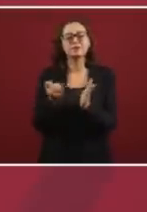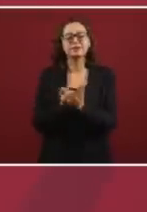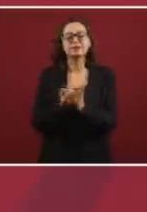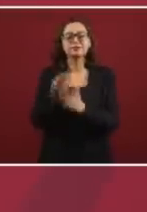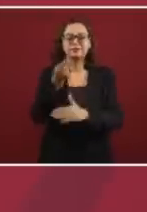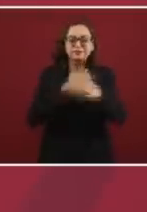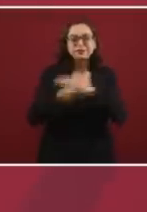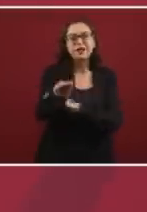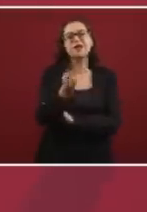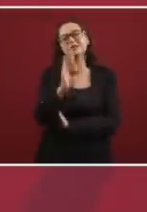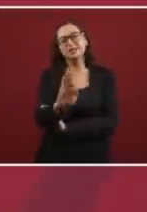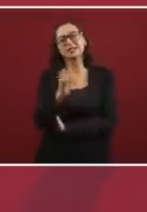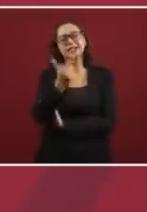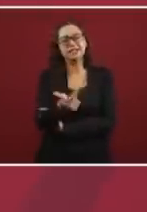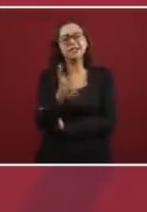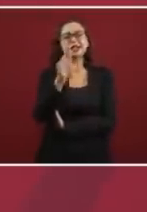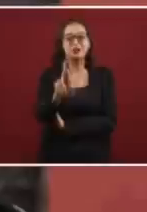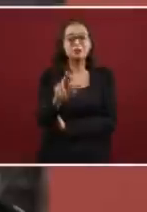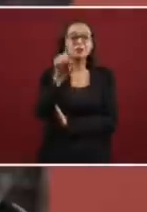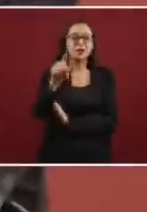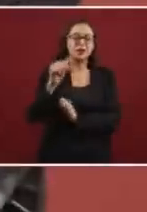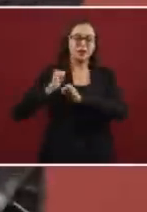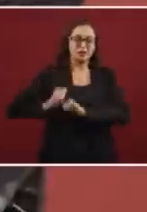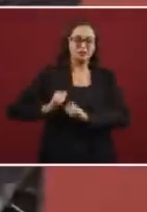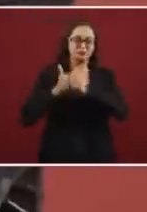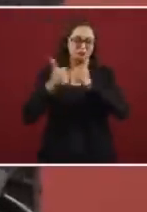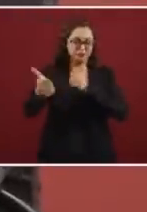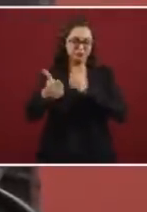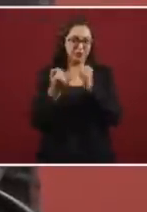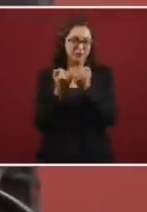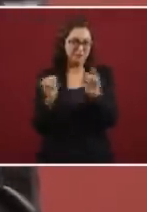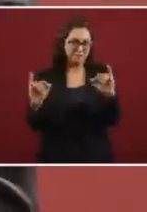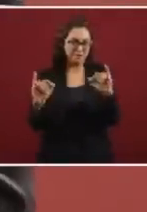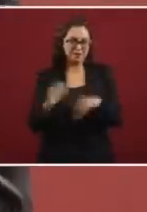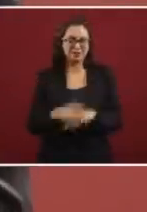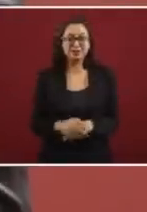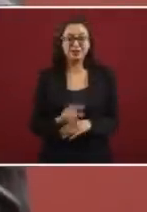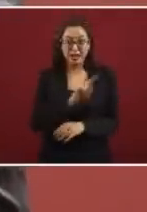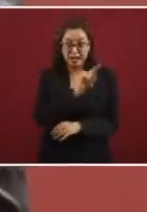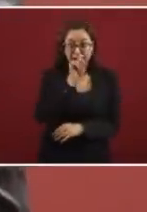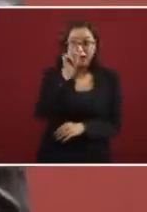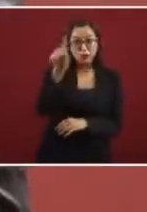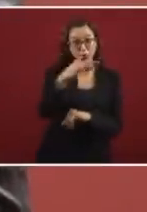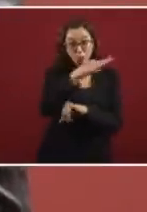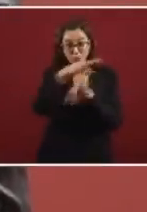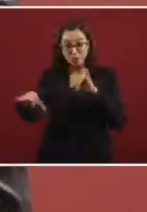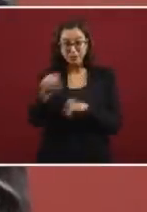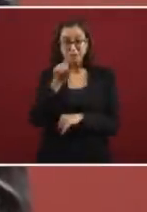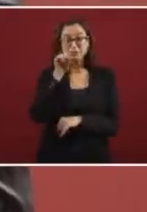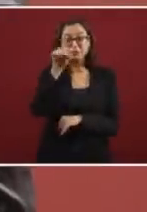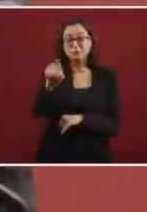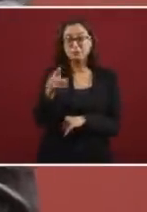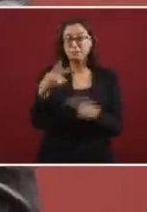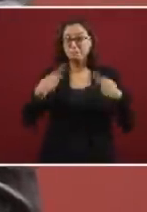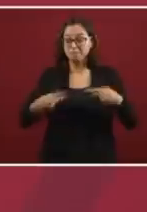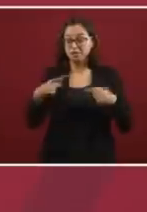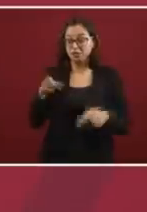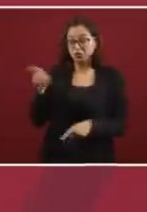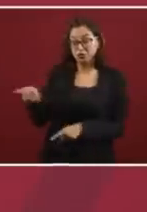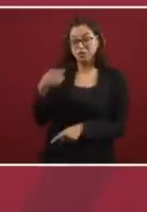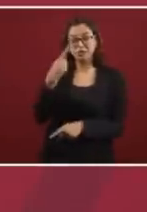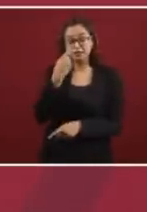a la fiscalía general que es autónoma y allí el acusado